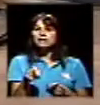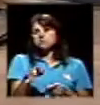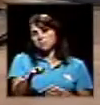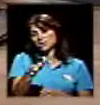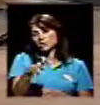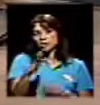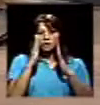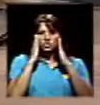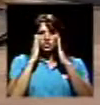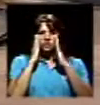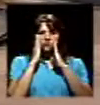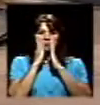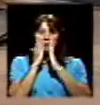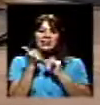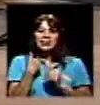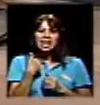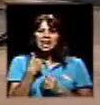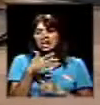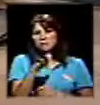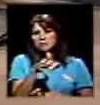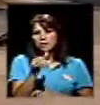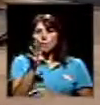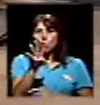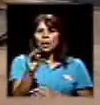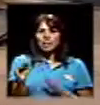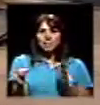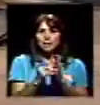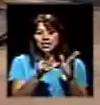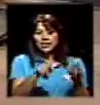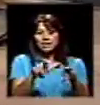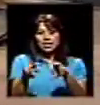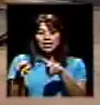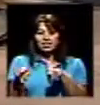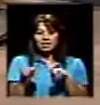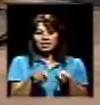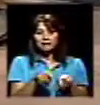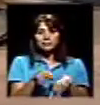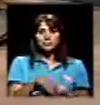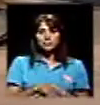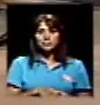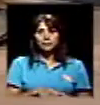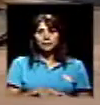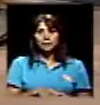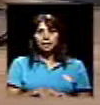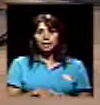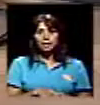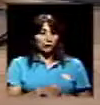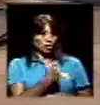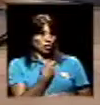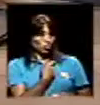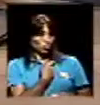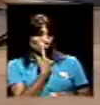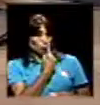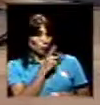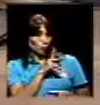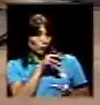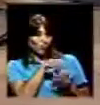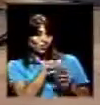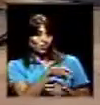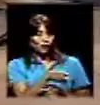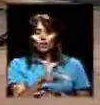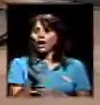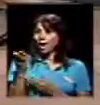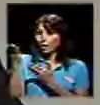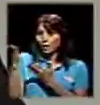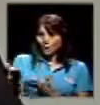de 40.000 habitantes. Eso es lo que tiene asignado, unos 40.000 habitantes. Yo soy uno de ellos. Don Juan es